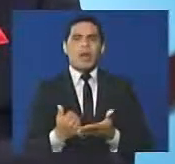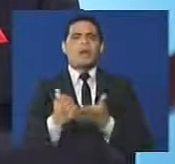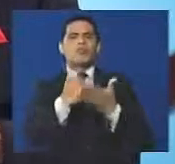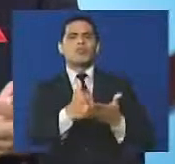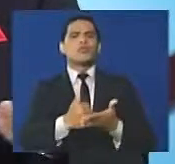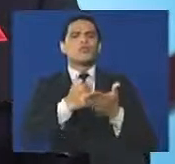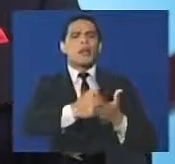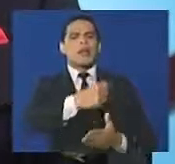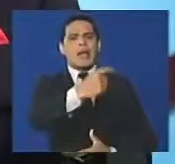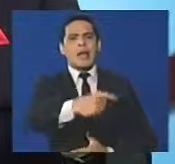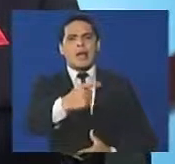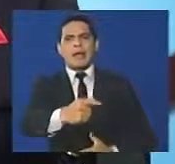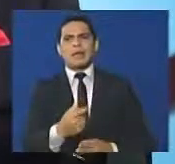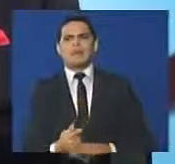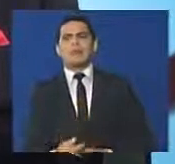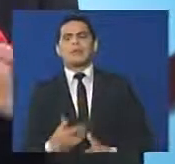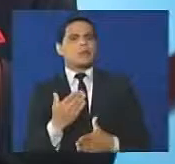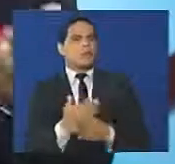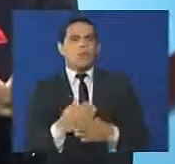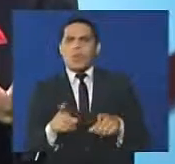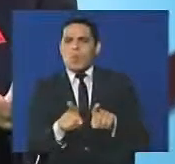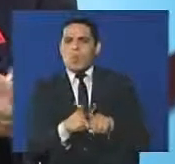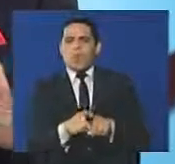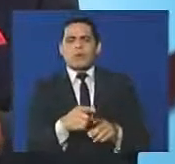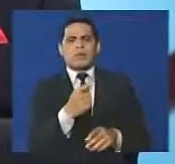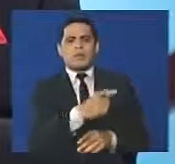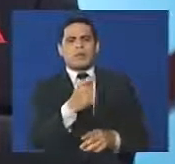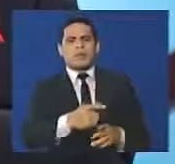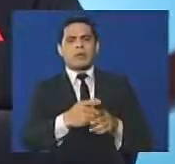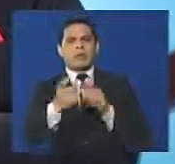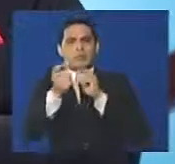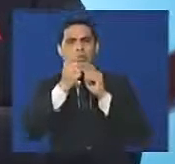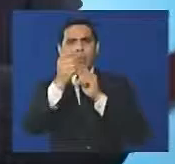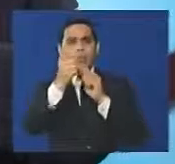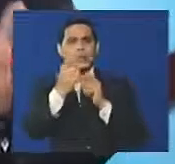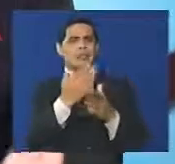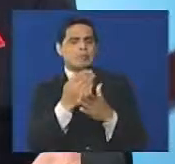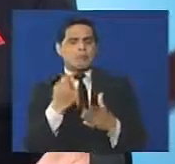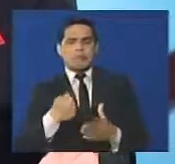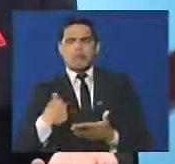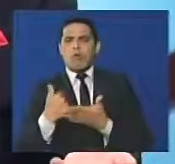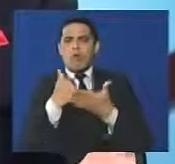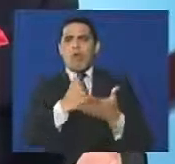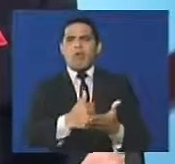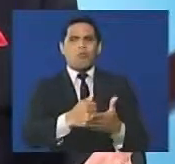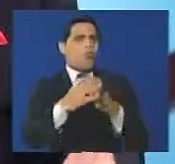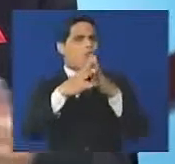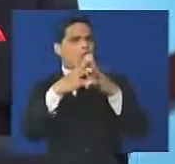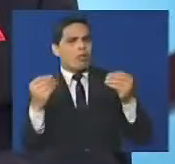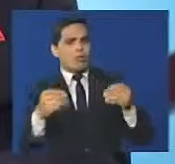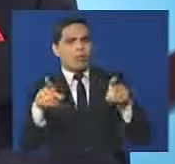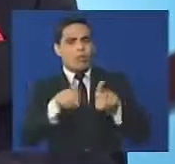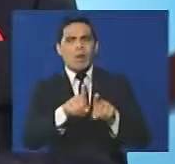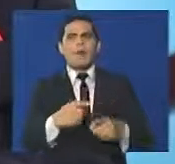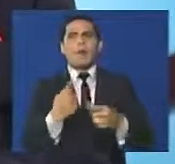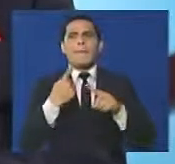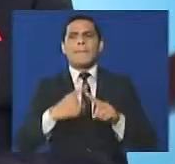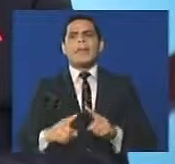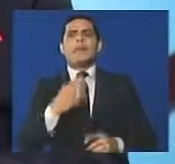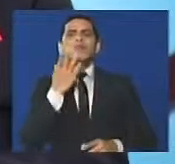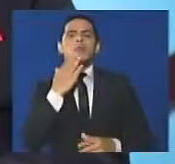mundo. Igual con los alumnos, todos los trombonistas tienen que ver conmigo porque yo lo ayudé a todo.